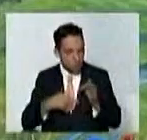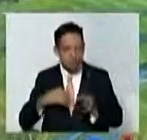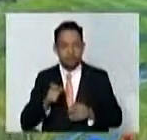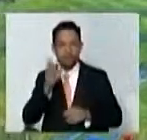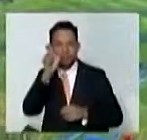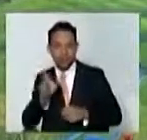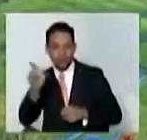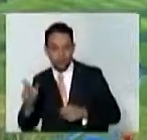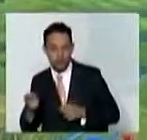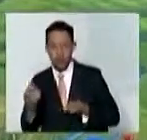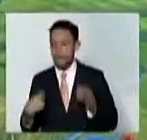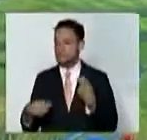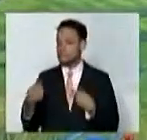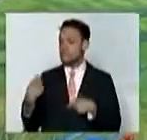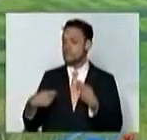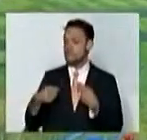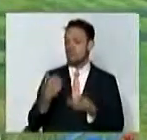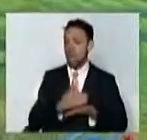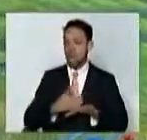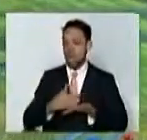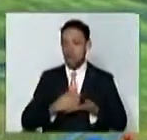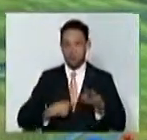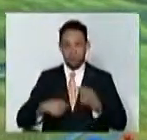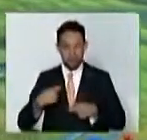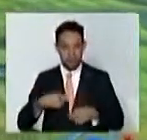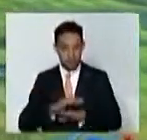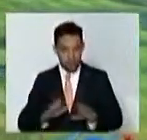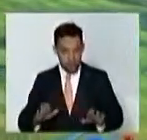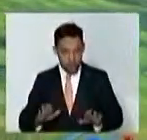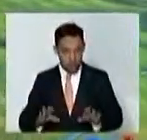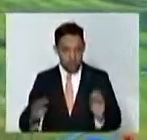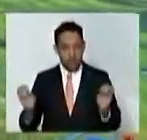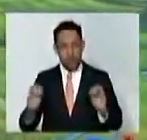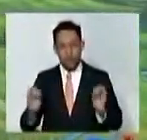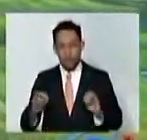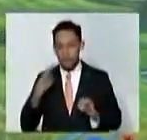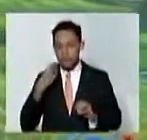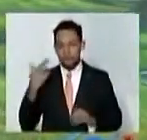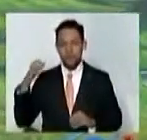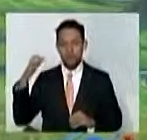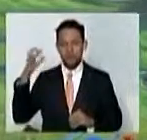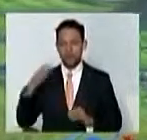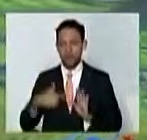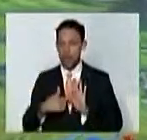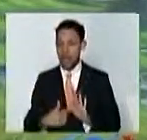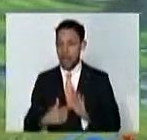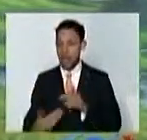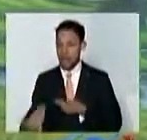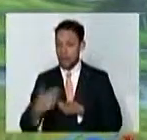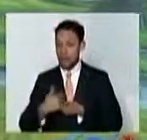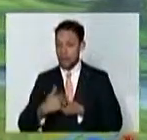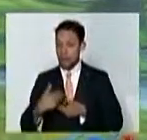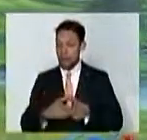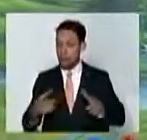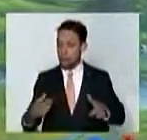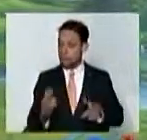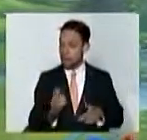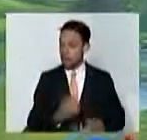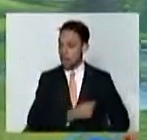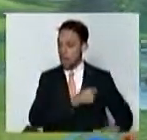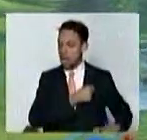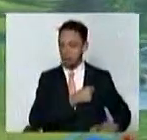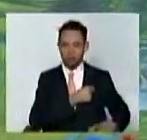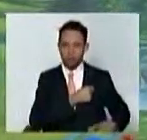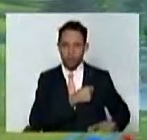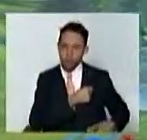de telemercadeo para vender productos ni profesionales de la salud. No es un programa de naturismo ni de